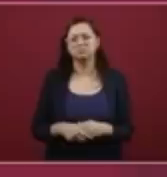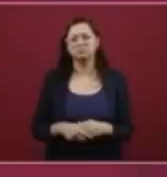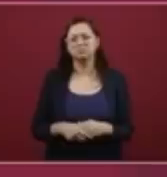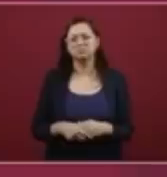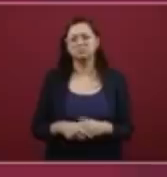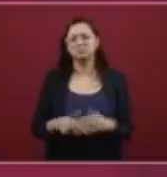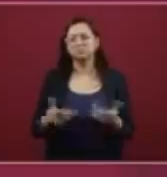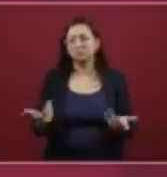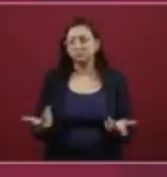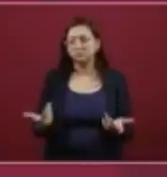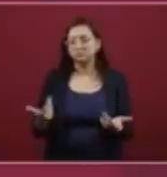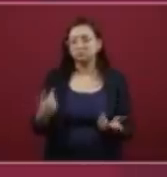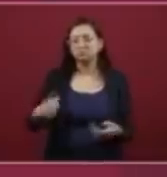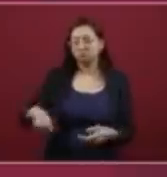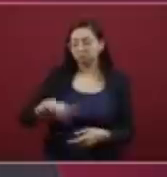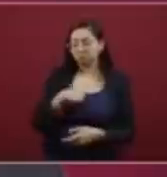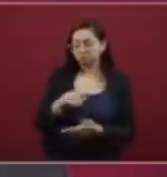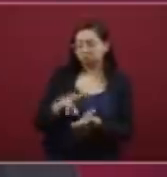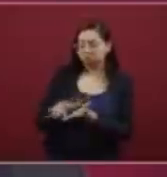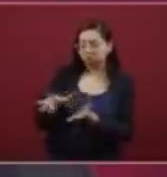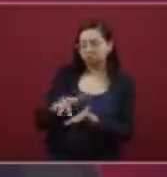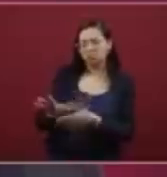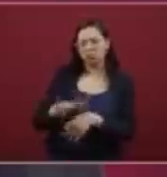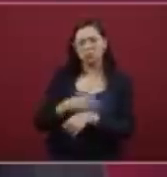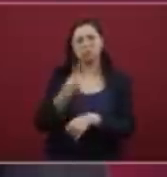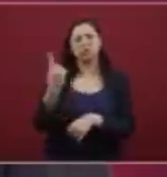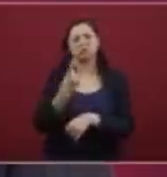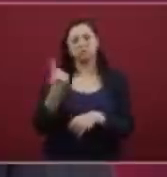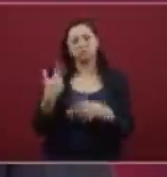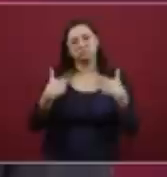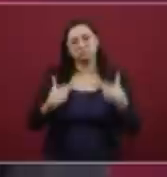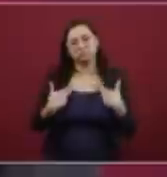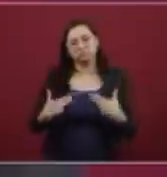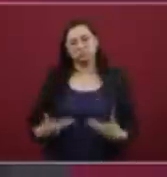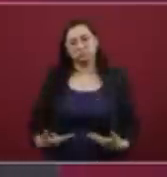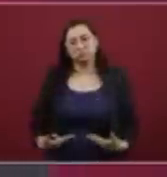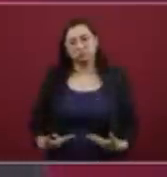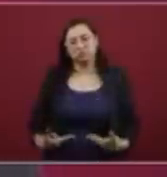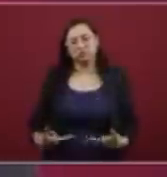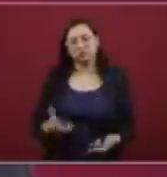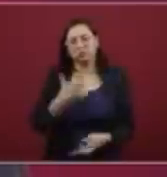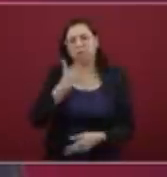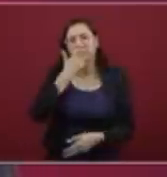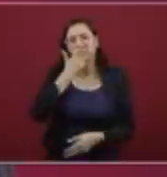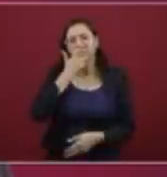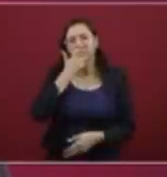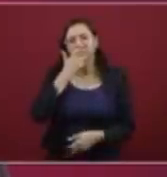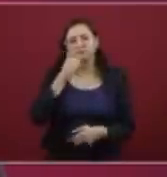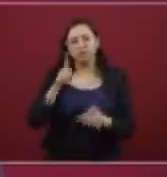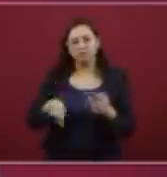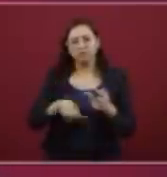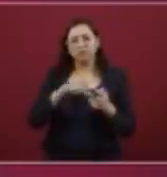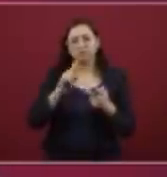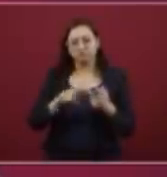por razones humanitarias, lo hacemos porque tenemos